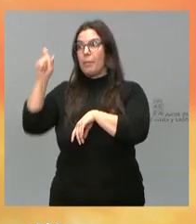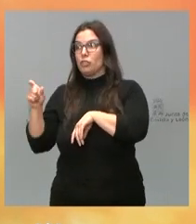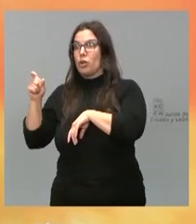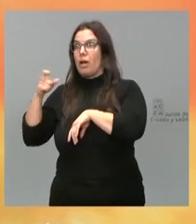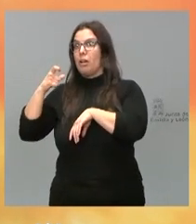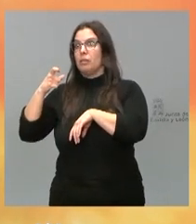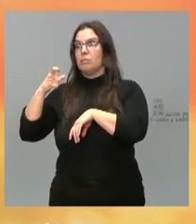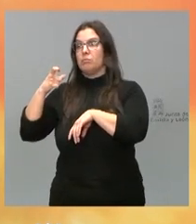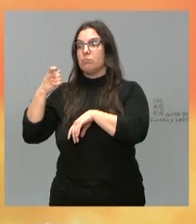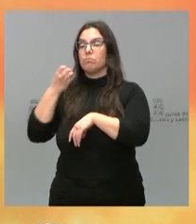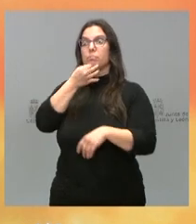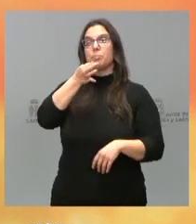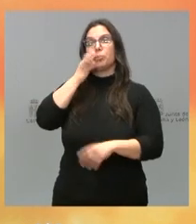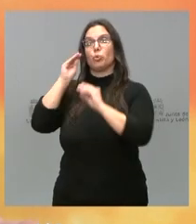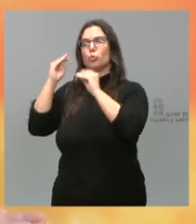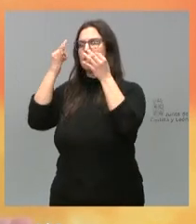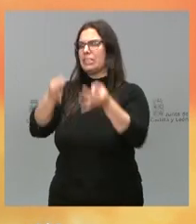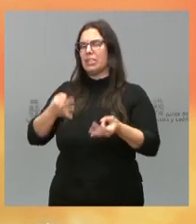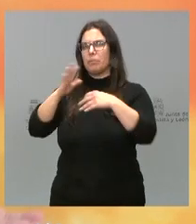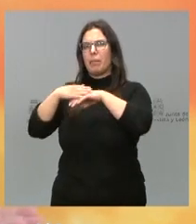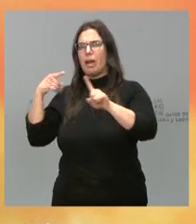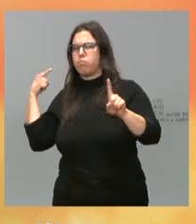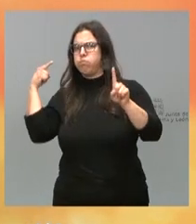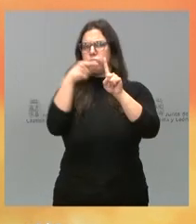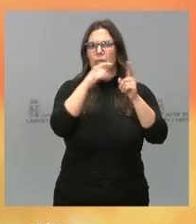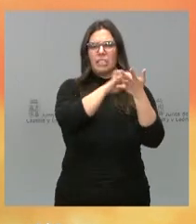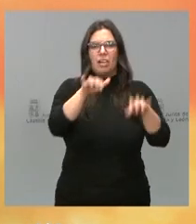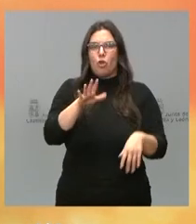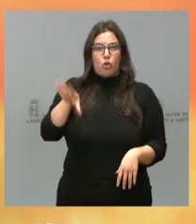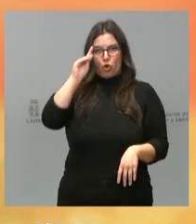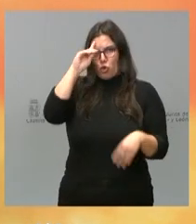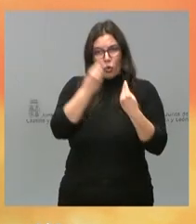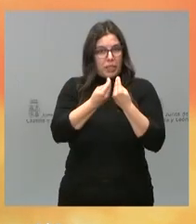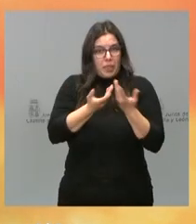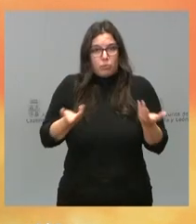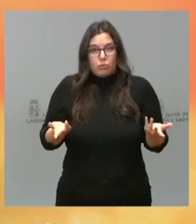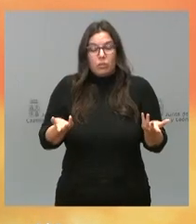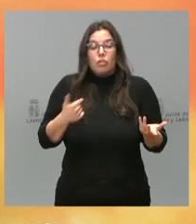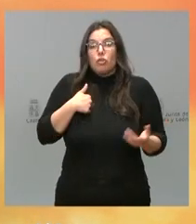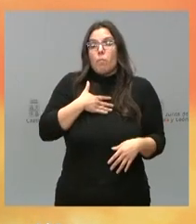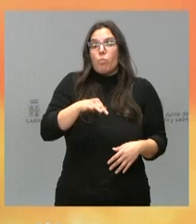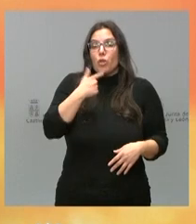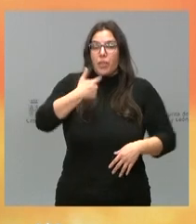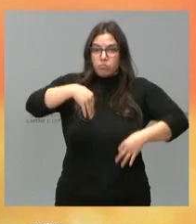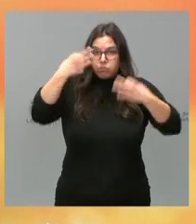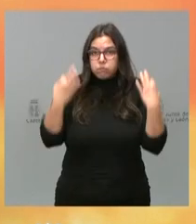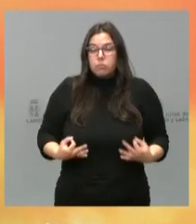Castilla y león no entendemos la situación yo lo que puedo es garantizar